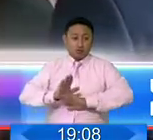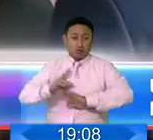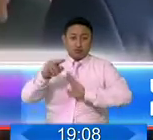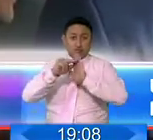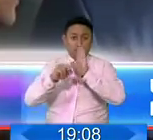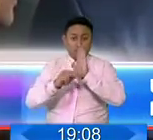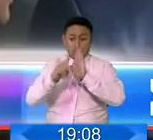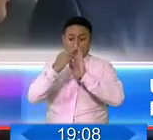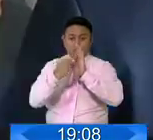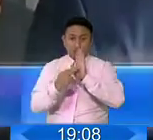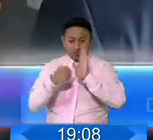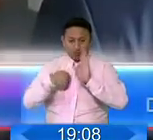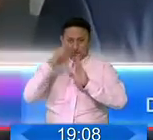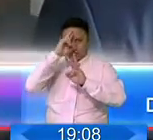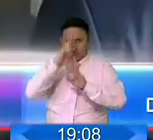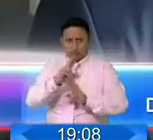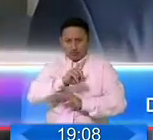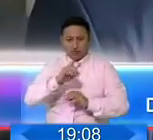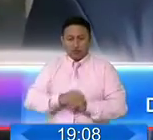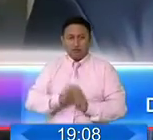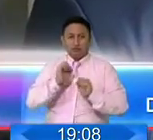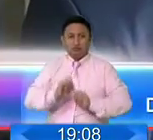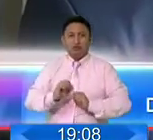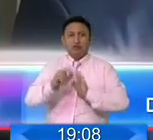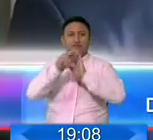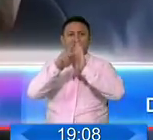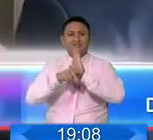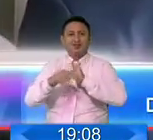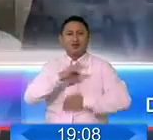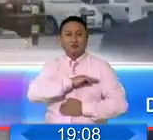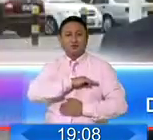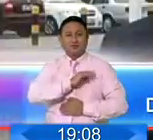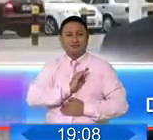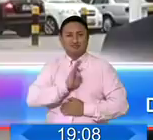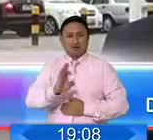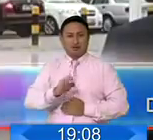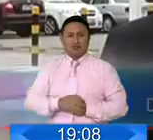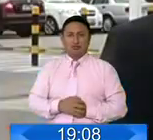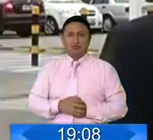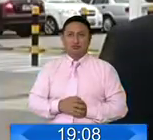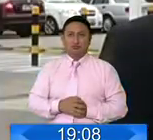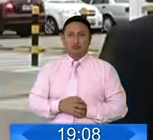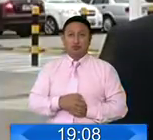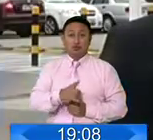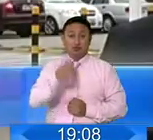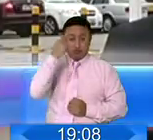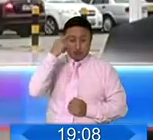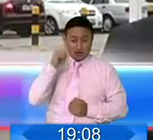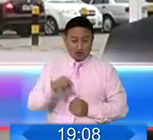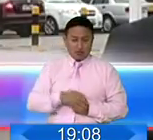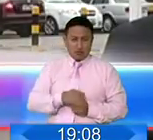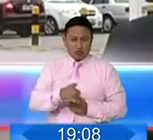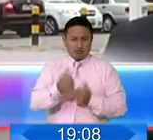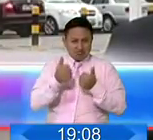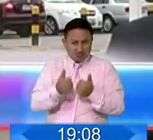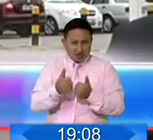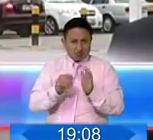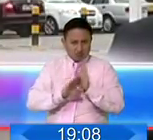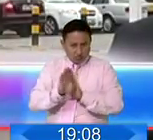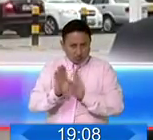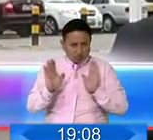normas, con las reglas y sobre todo con los principios morales y éticos del ejercicio de la profesión, ¿no? ¿Cree usted que va a salir bien librada de este proceso disciplinario? A